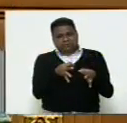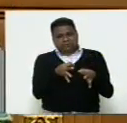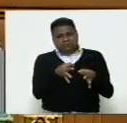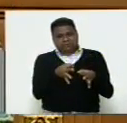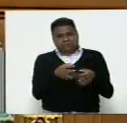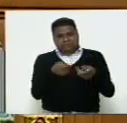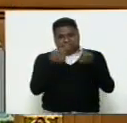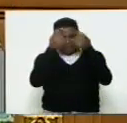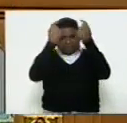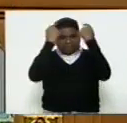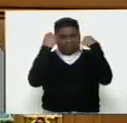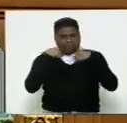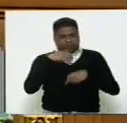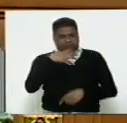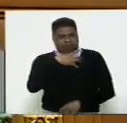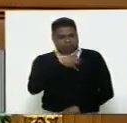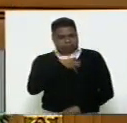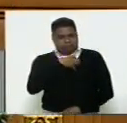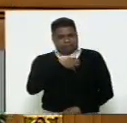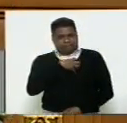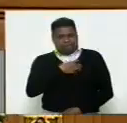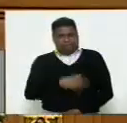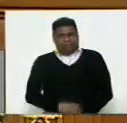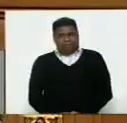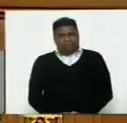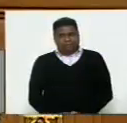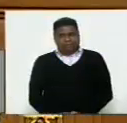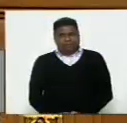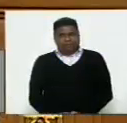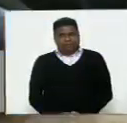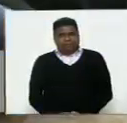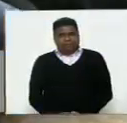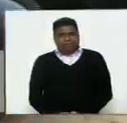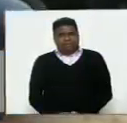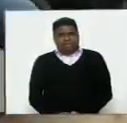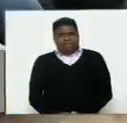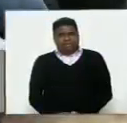orden Eumelia Hernández.